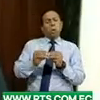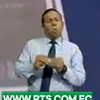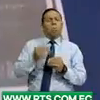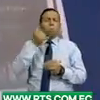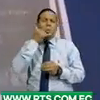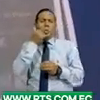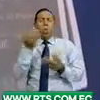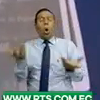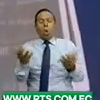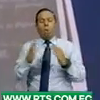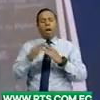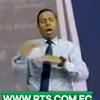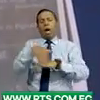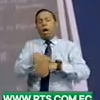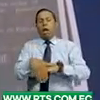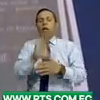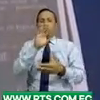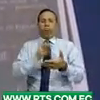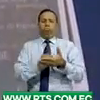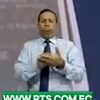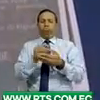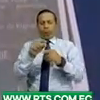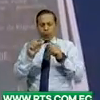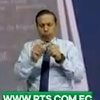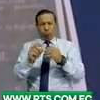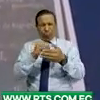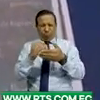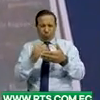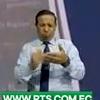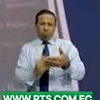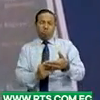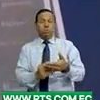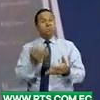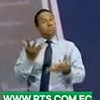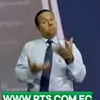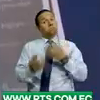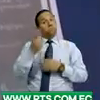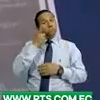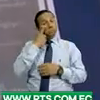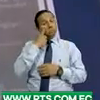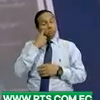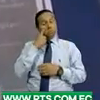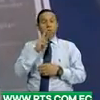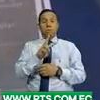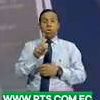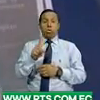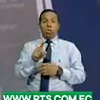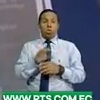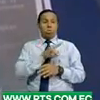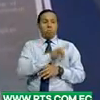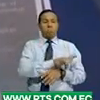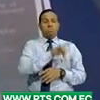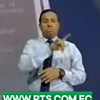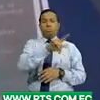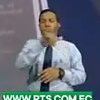contacto. Documento que no se descarta podría ser distribuido en los 21 aeropuertos del país para también